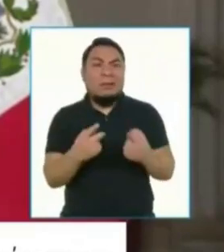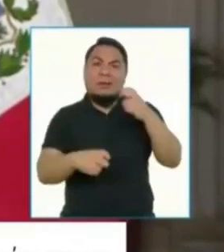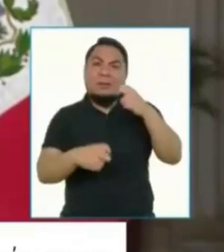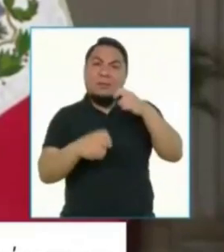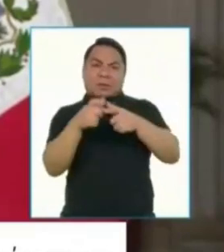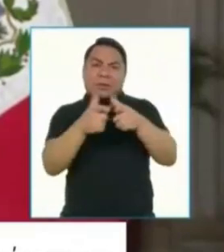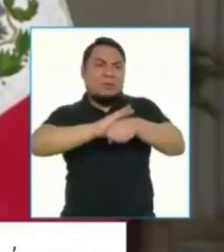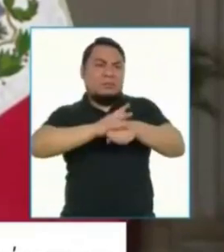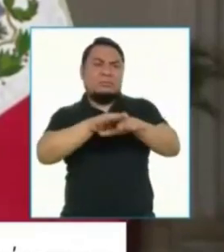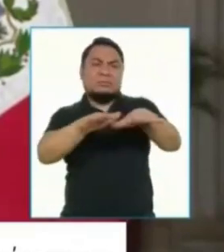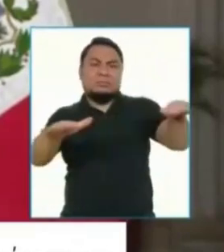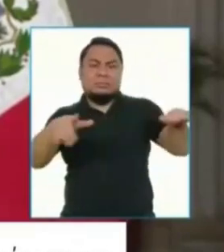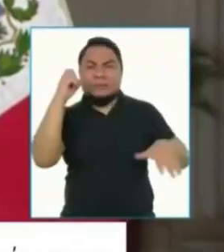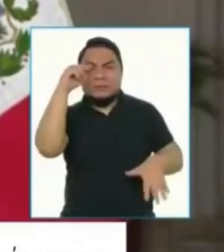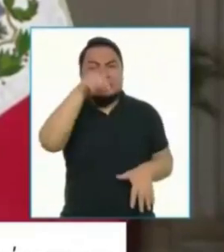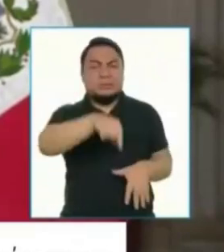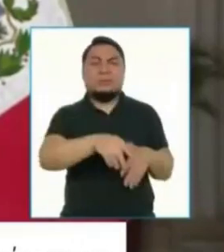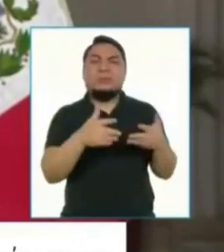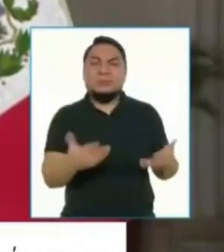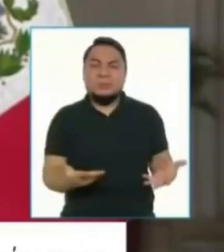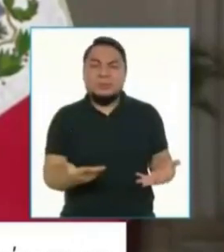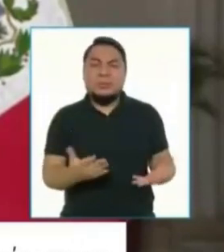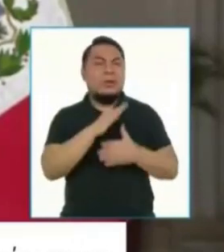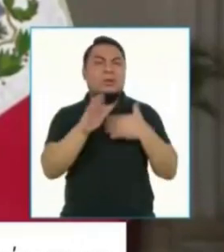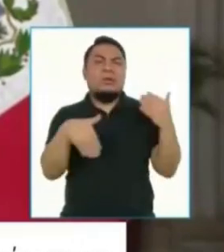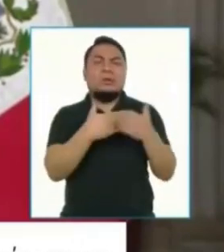perdió con el intento